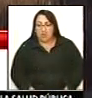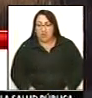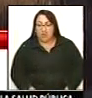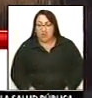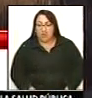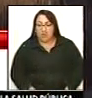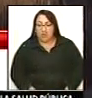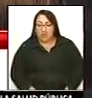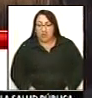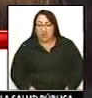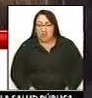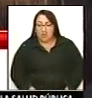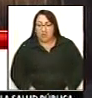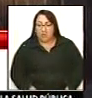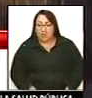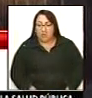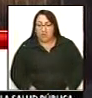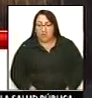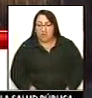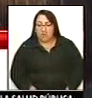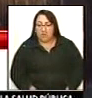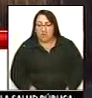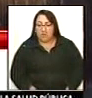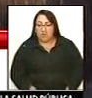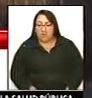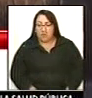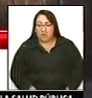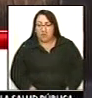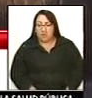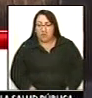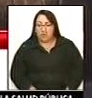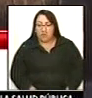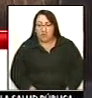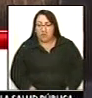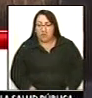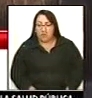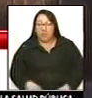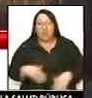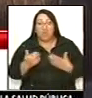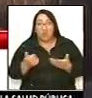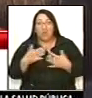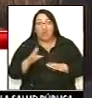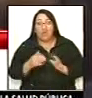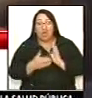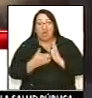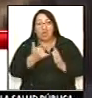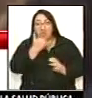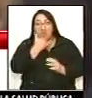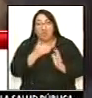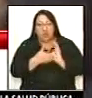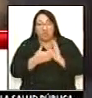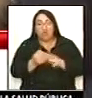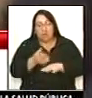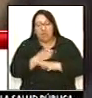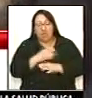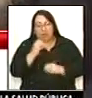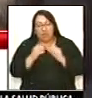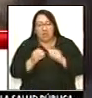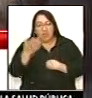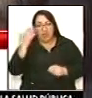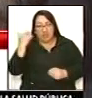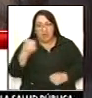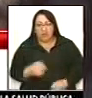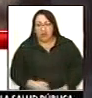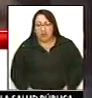porque nuevamente podemos cometer errores que se han evidenciado en las reformas anteriores